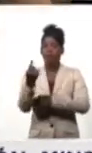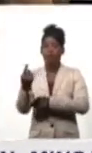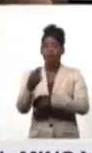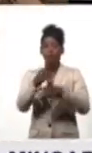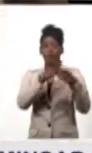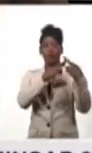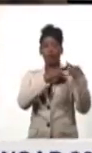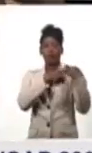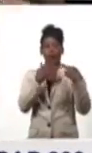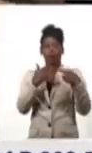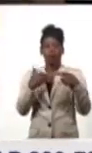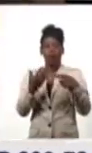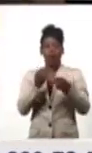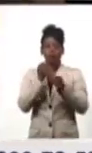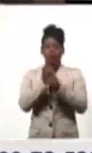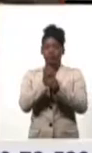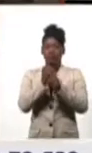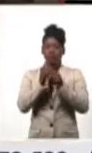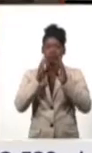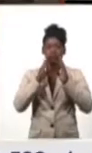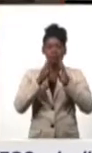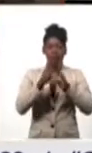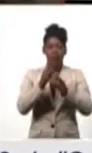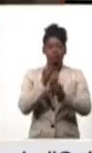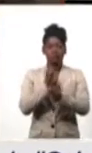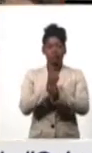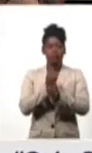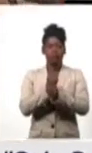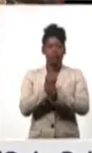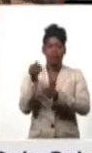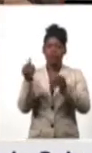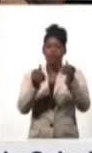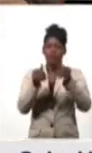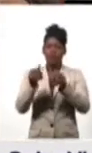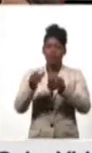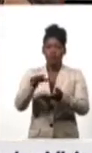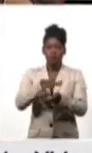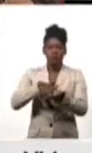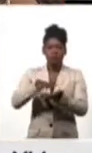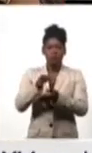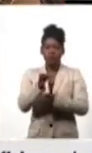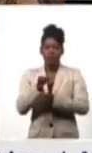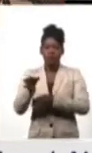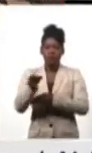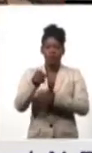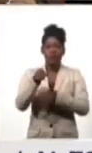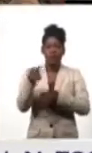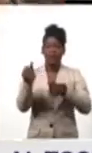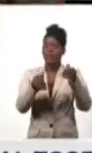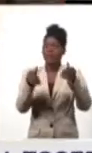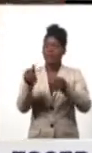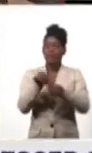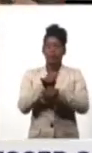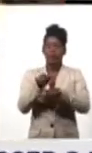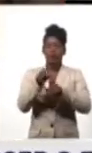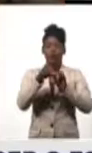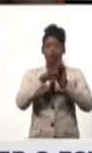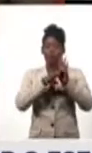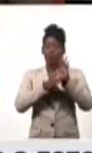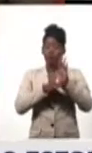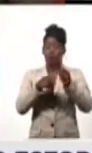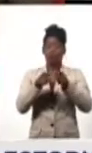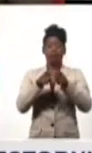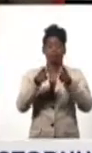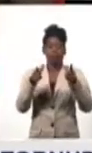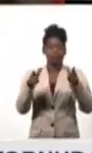entidades nacionales. Ahí participan también los territorios y es un programa muy amplio, es decir, muy que está vasto.